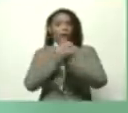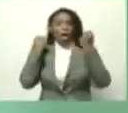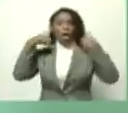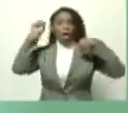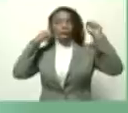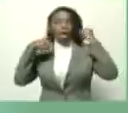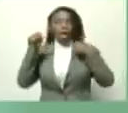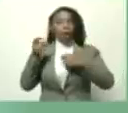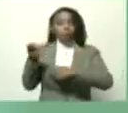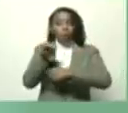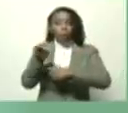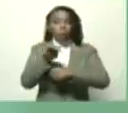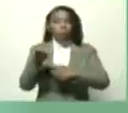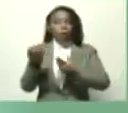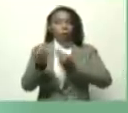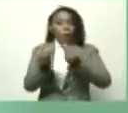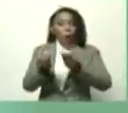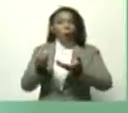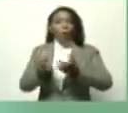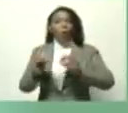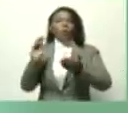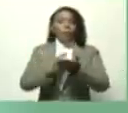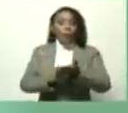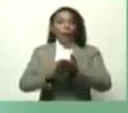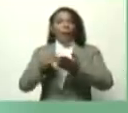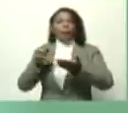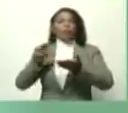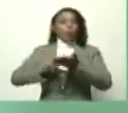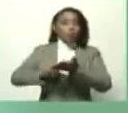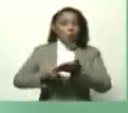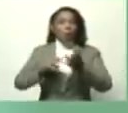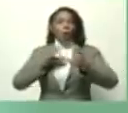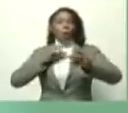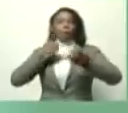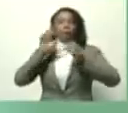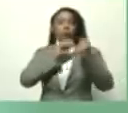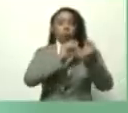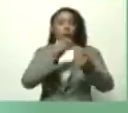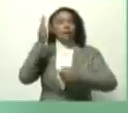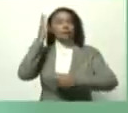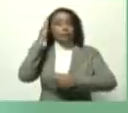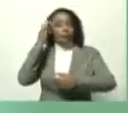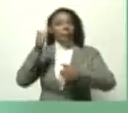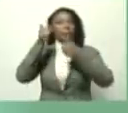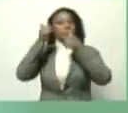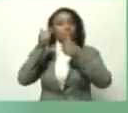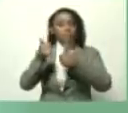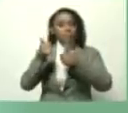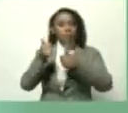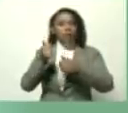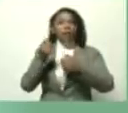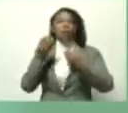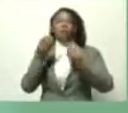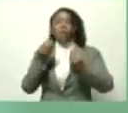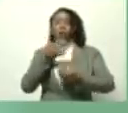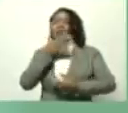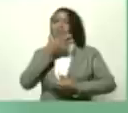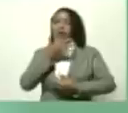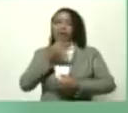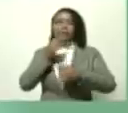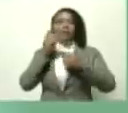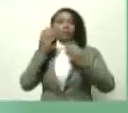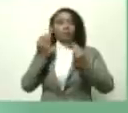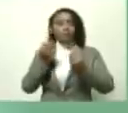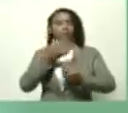nos buscan para reiniciar el proceso de diálogo, saben muy bien que es muy sencillo, que es